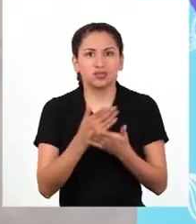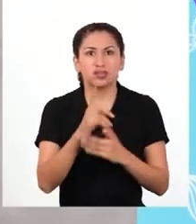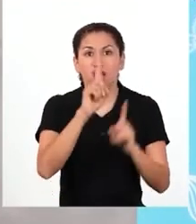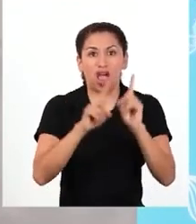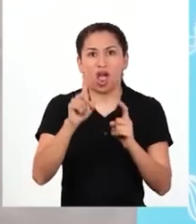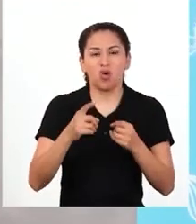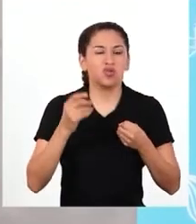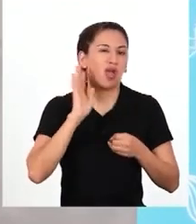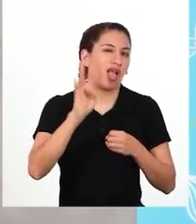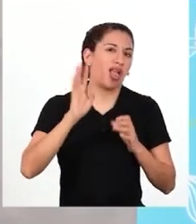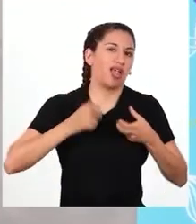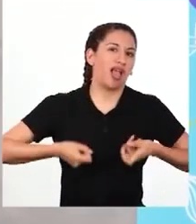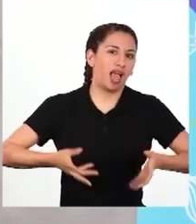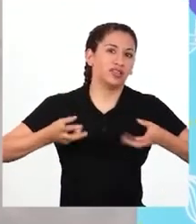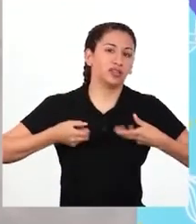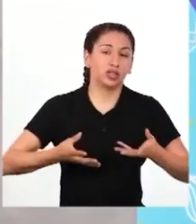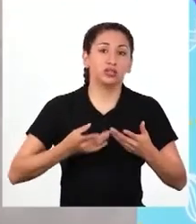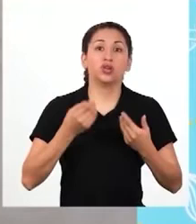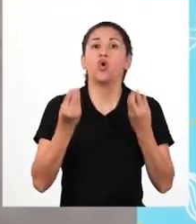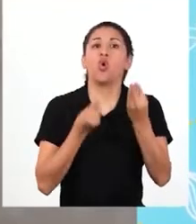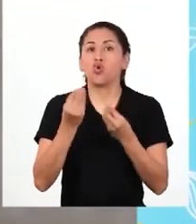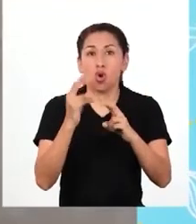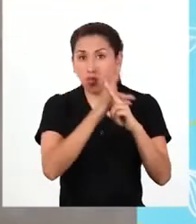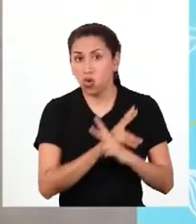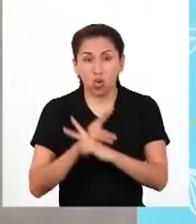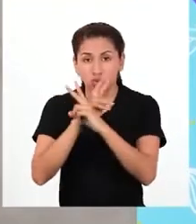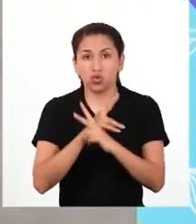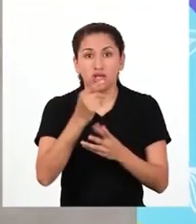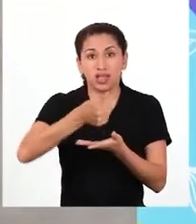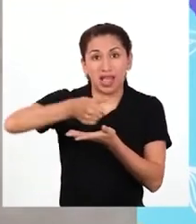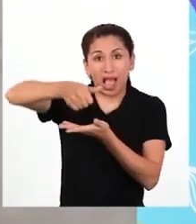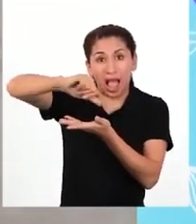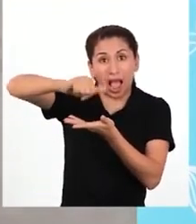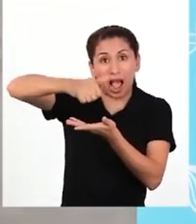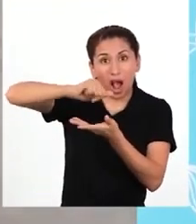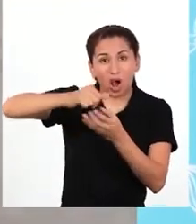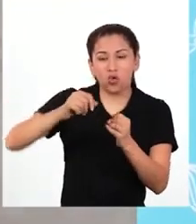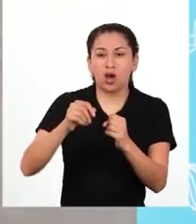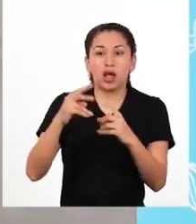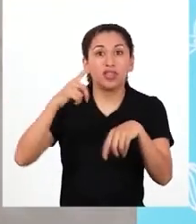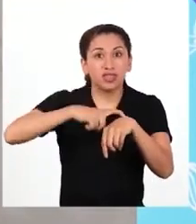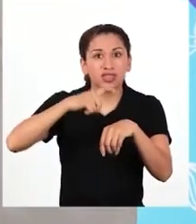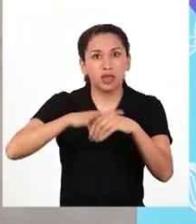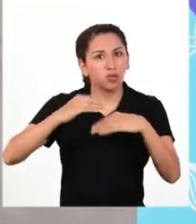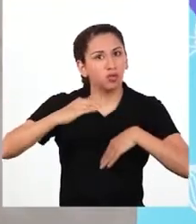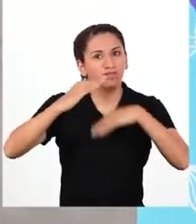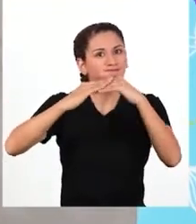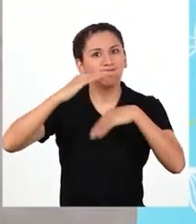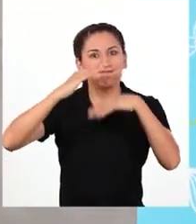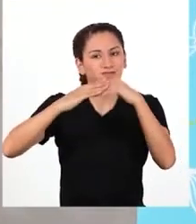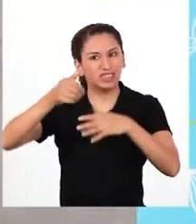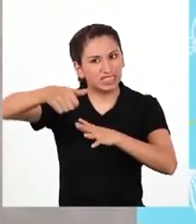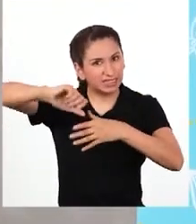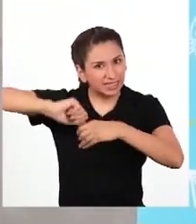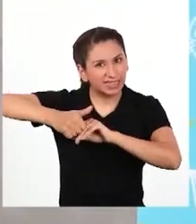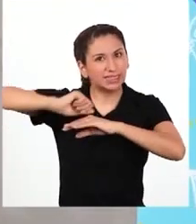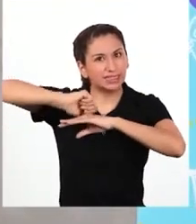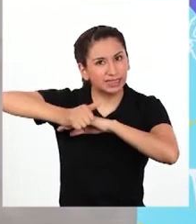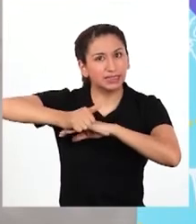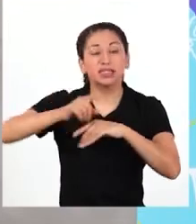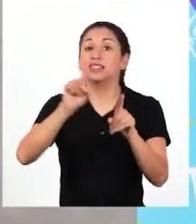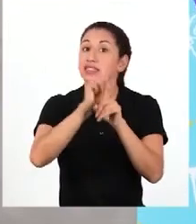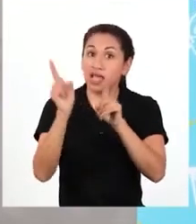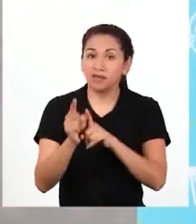agua es evitando dejar el caño y la ducha abiertos por tiempos prolongados. También podemos revisar constantemente si nuestros caños